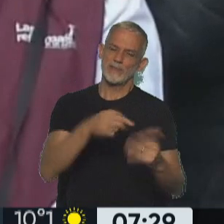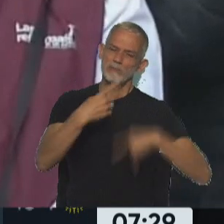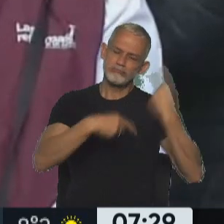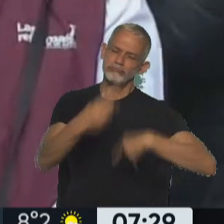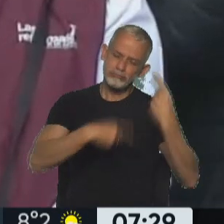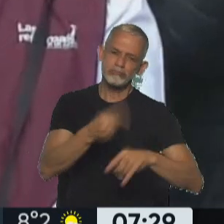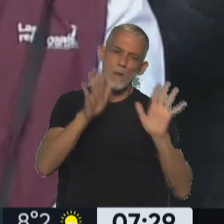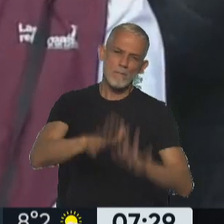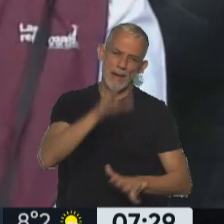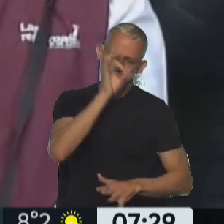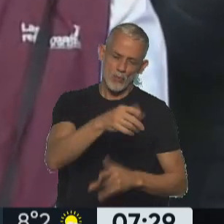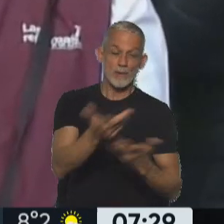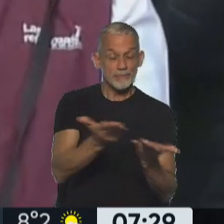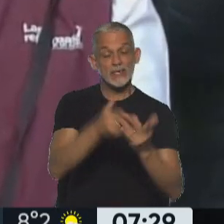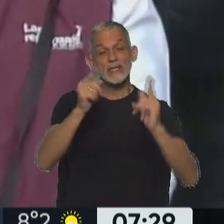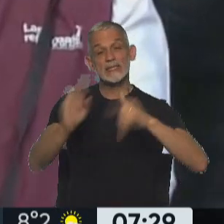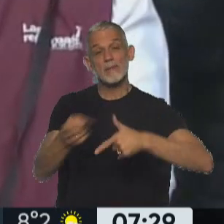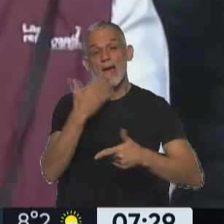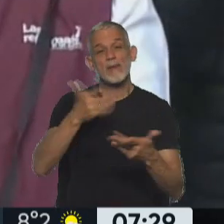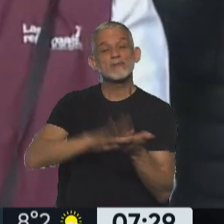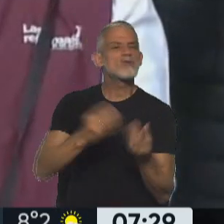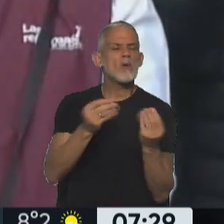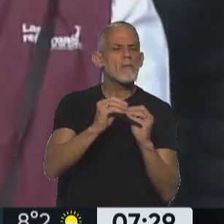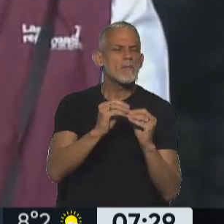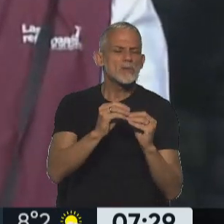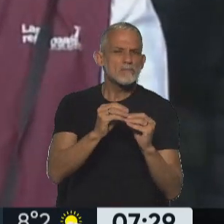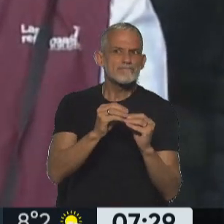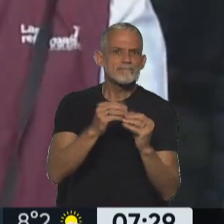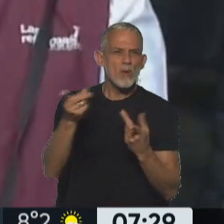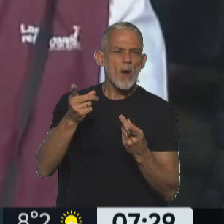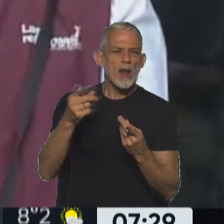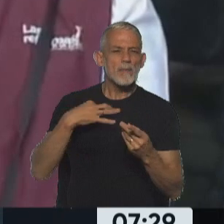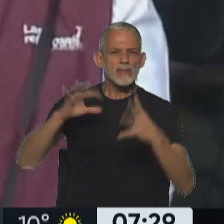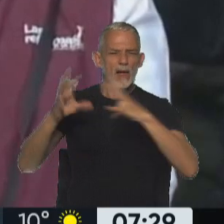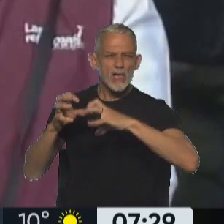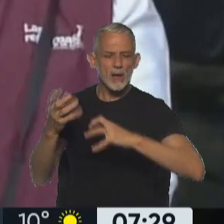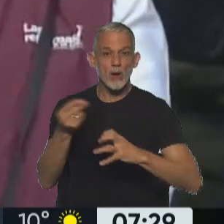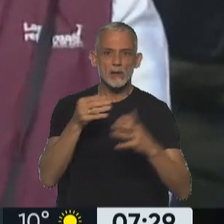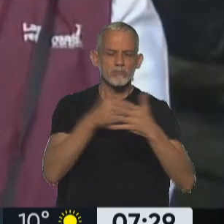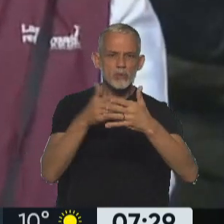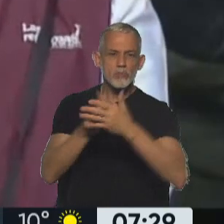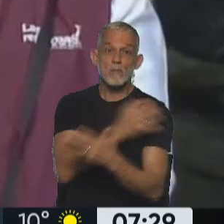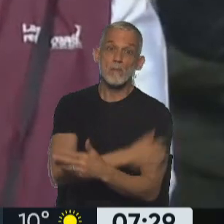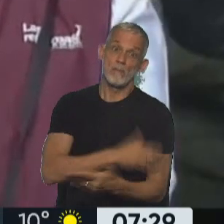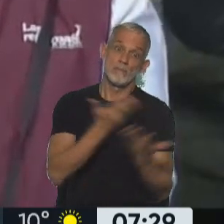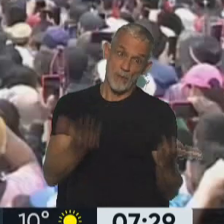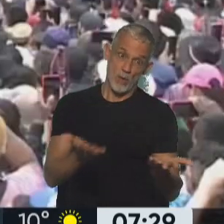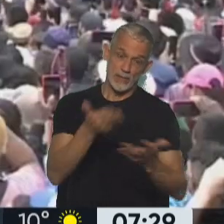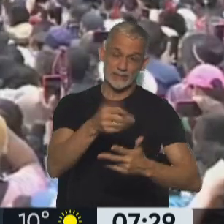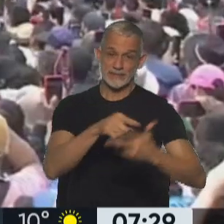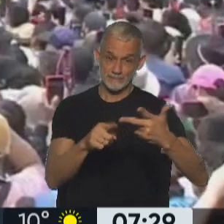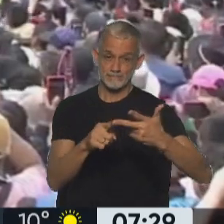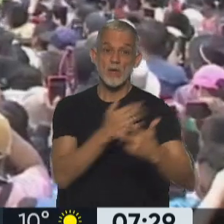cesa. Tendríamos que hablar de las dificultades para vivir en Colombia cuando se es pobre. Por ejemplo,